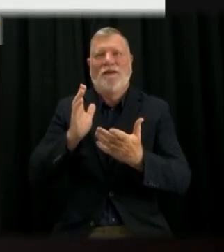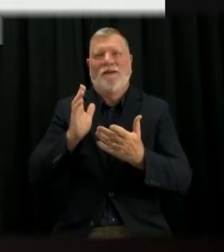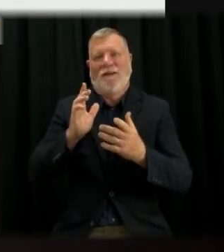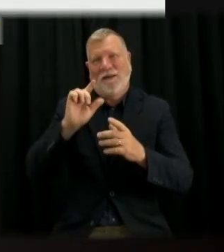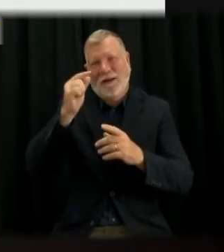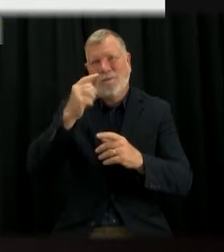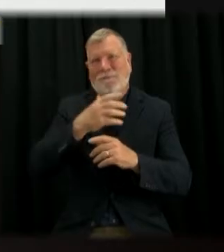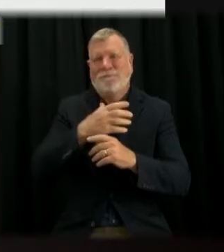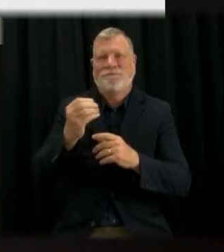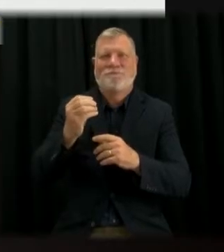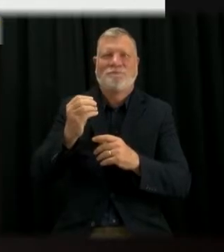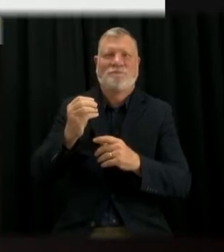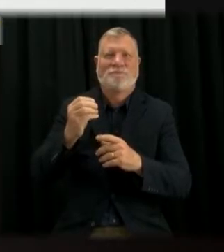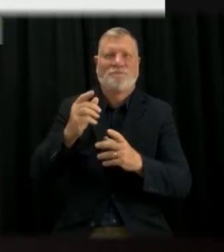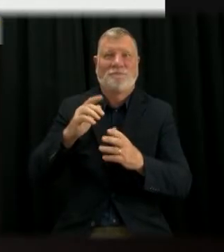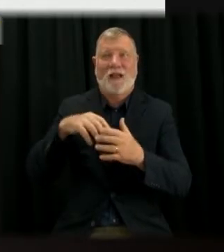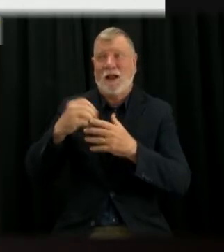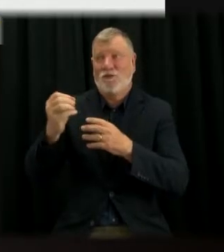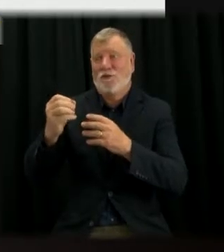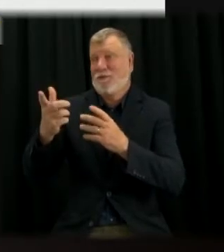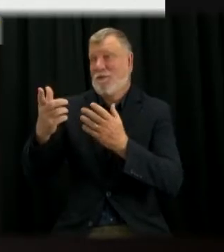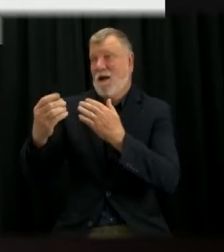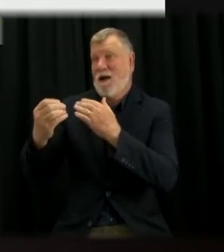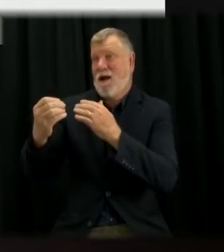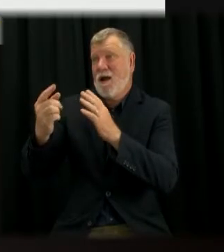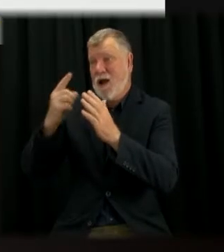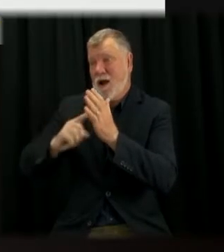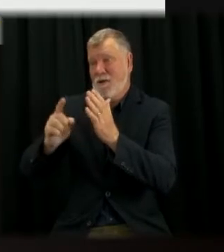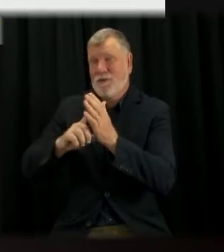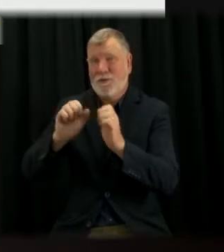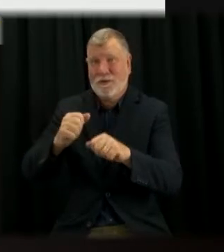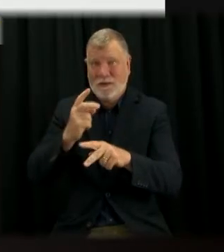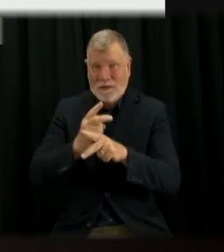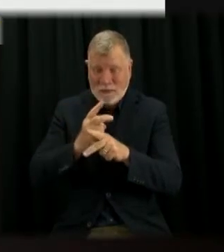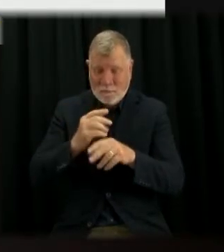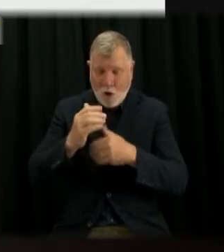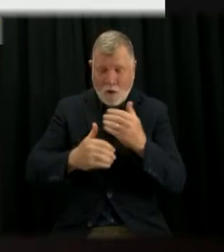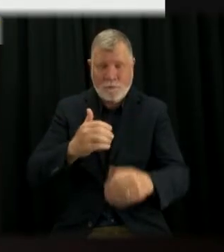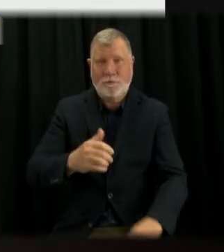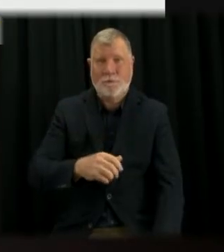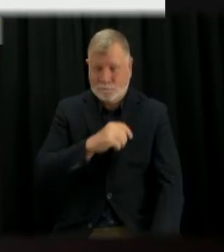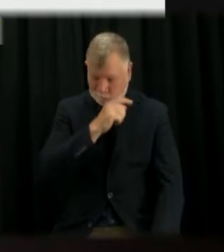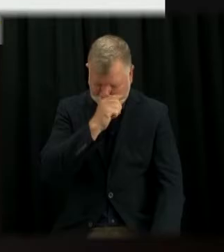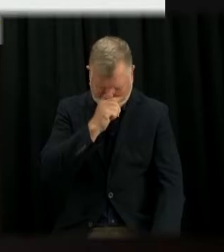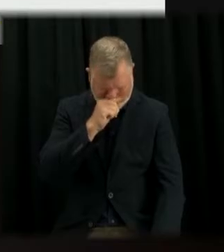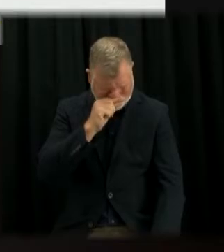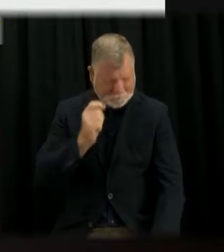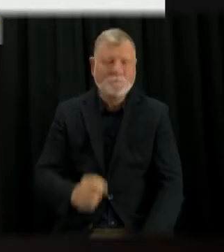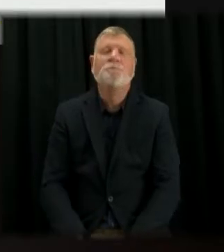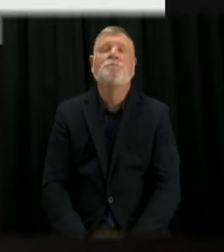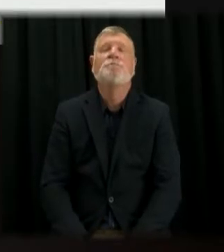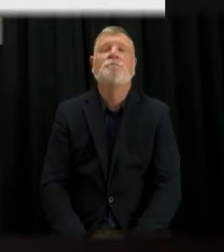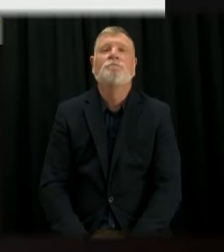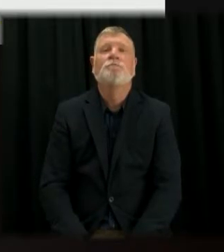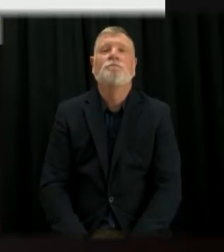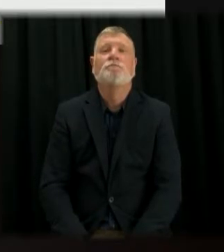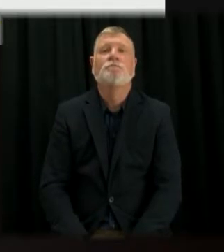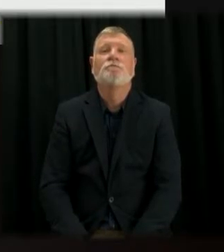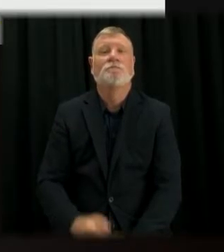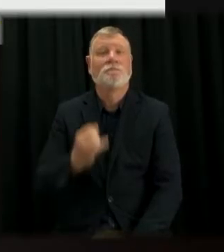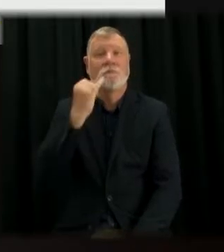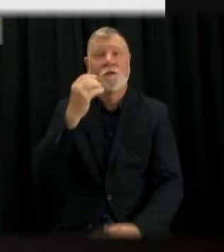detuvo el proceso y también la capacidad de nuestros auditores externos para continuar sus operaciones.